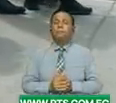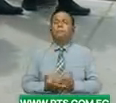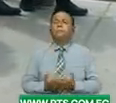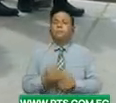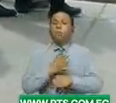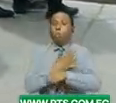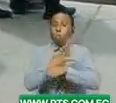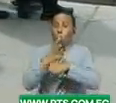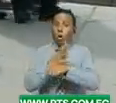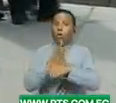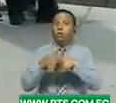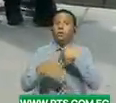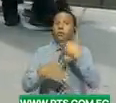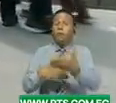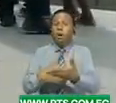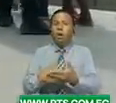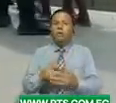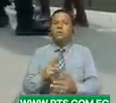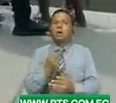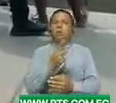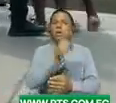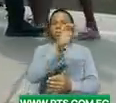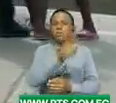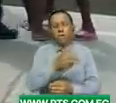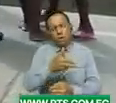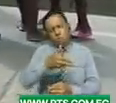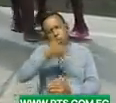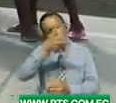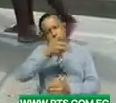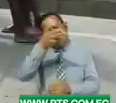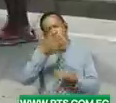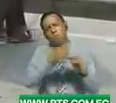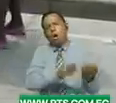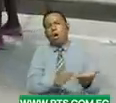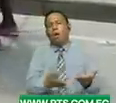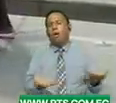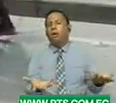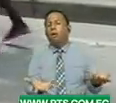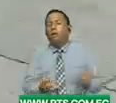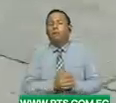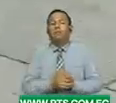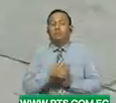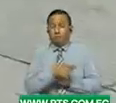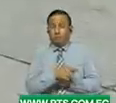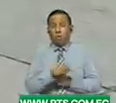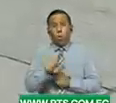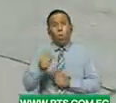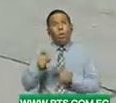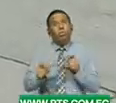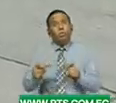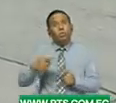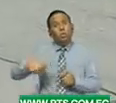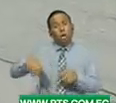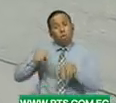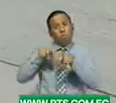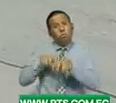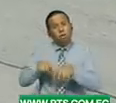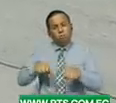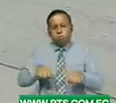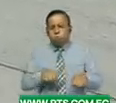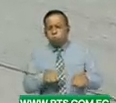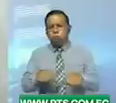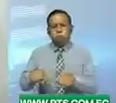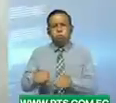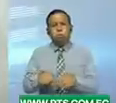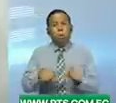4 horas más tarde se registraba la segunda muerte violenta en la avenida Bolívar Madero Vargas, donde sujetos a bordo de una moto persiguieron por